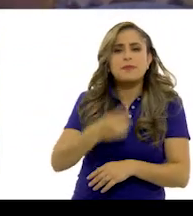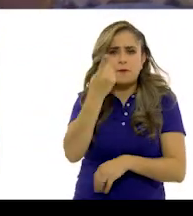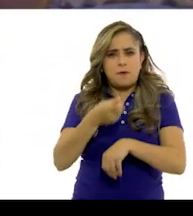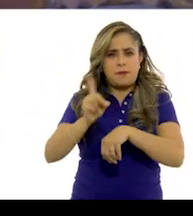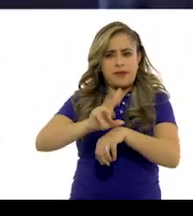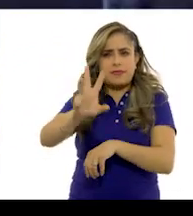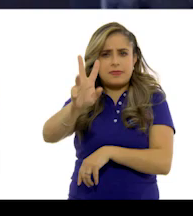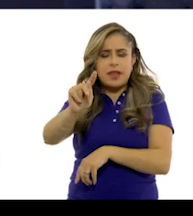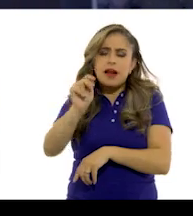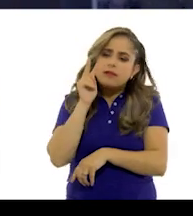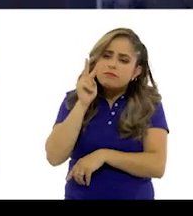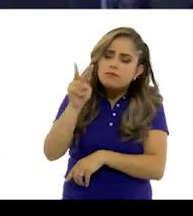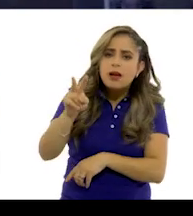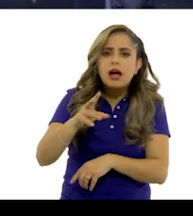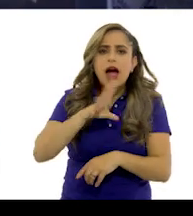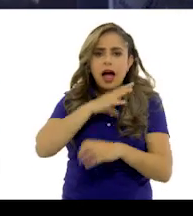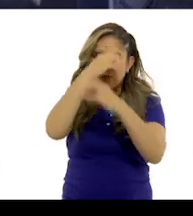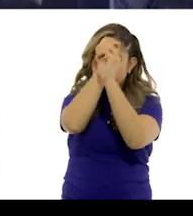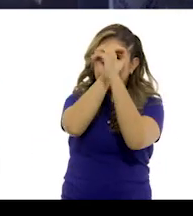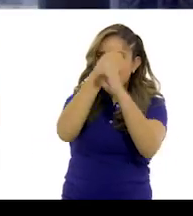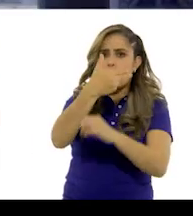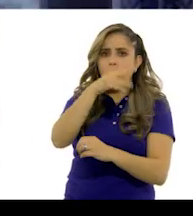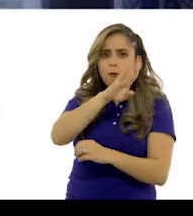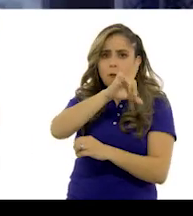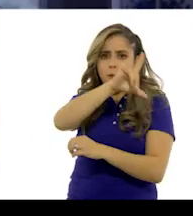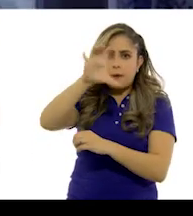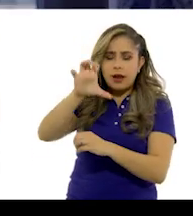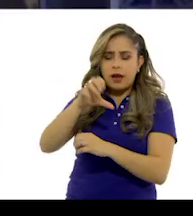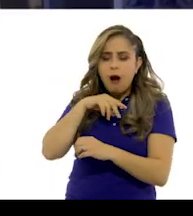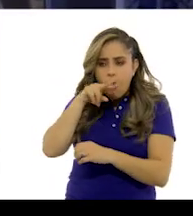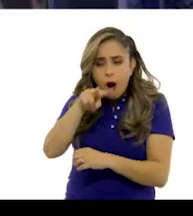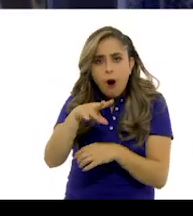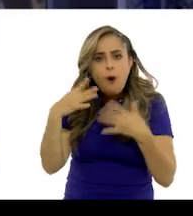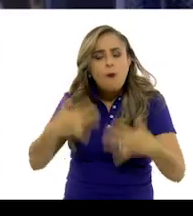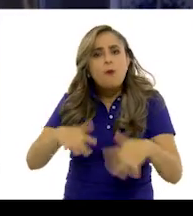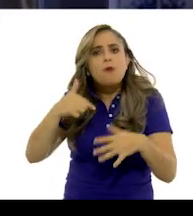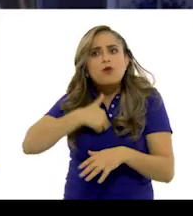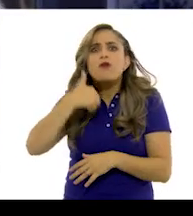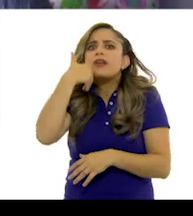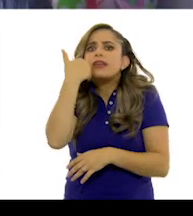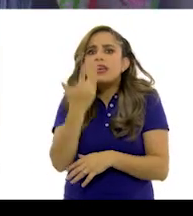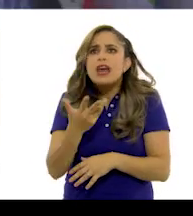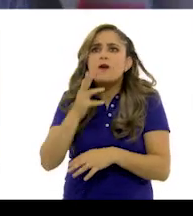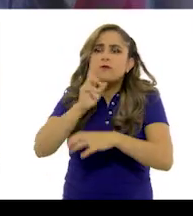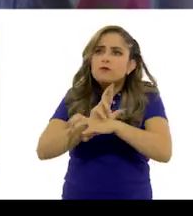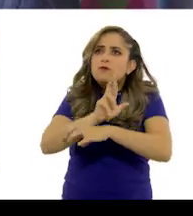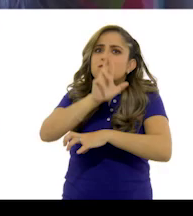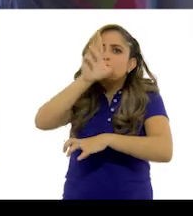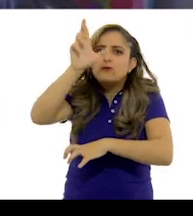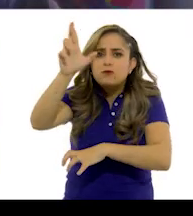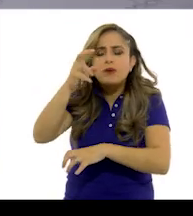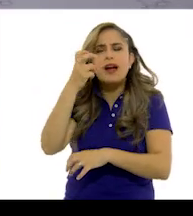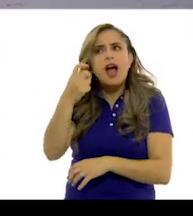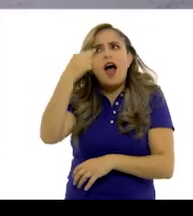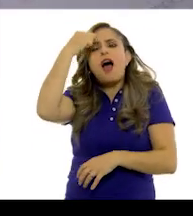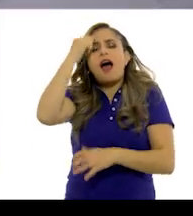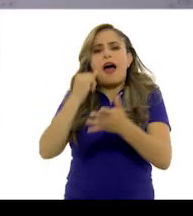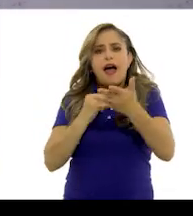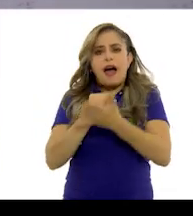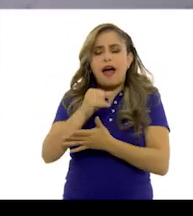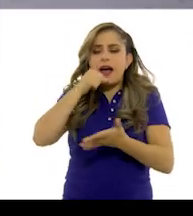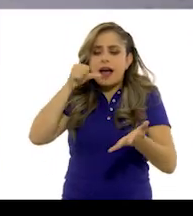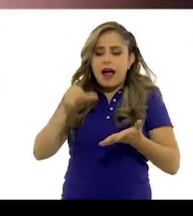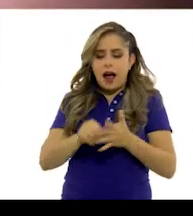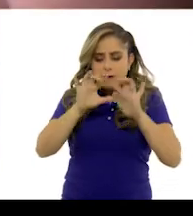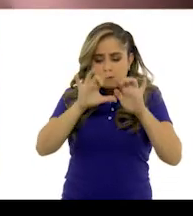un programa sobre el telescopio espacial Hubble y fue ahí cuando lo supe. Quería inventar algo que viajara al espacio, así que decidí escribirle una carta a